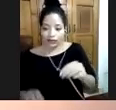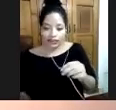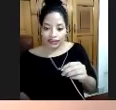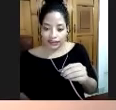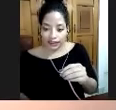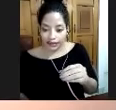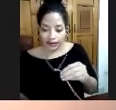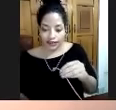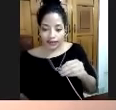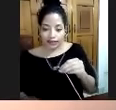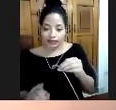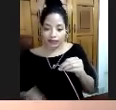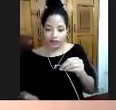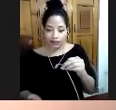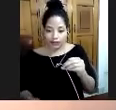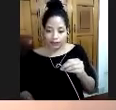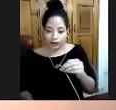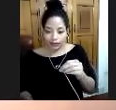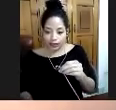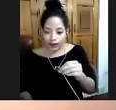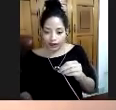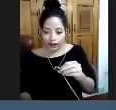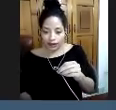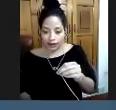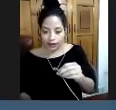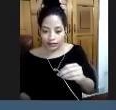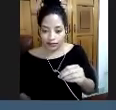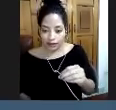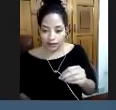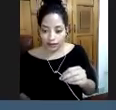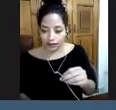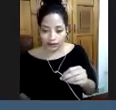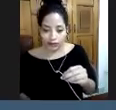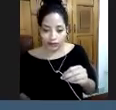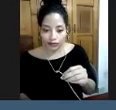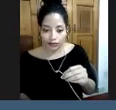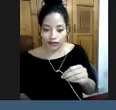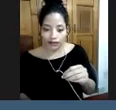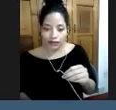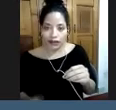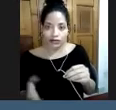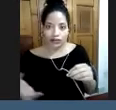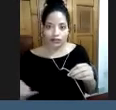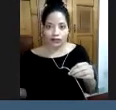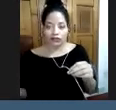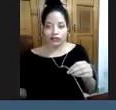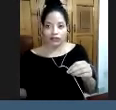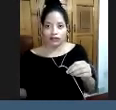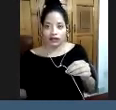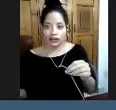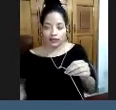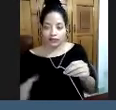Muchas gracias, Aileen. Me llama mucho la atención que se mencionaba la autogestión,